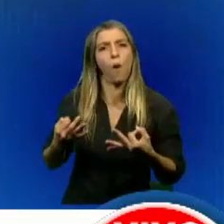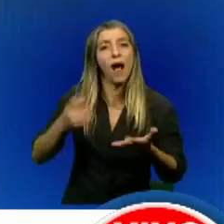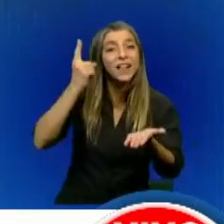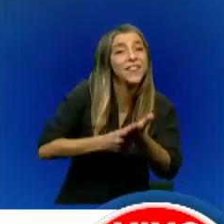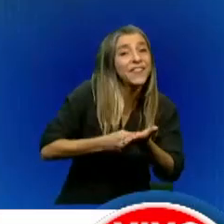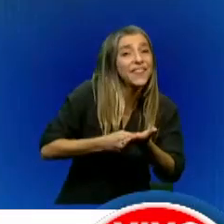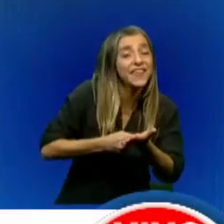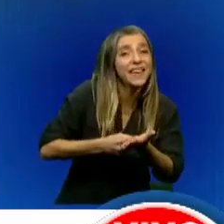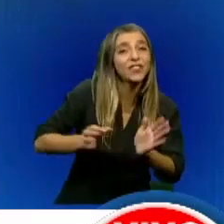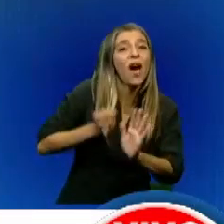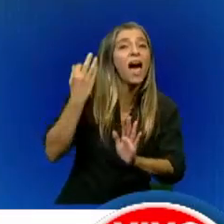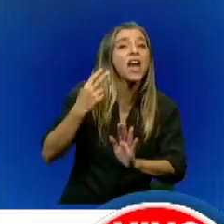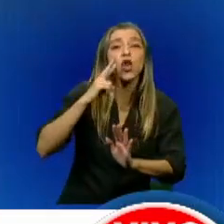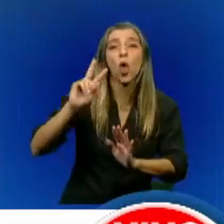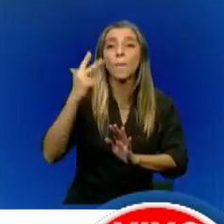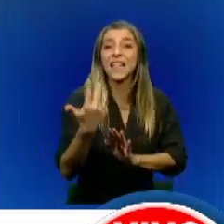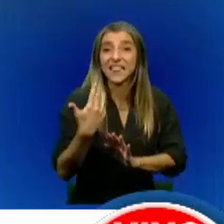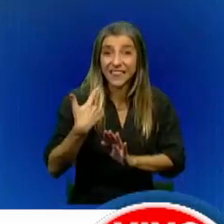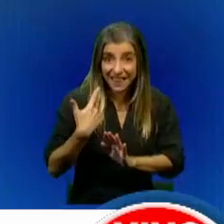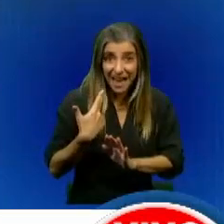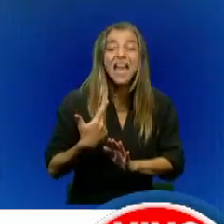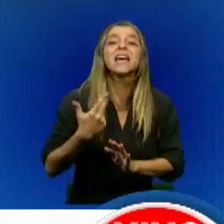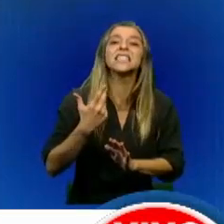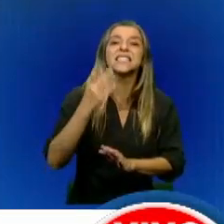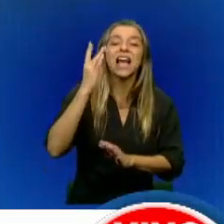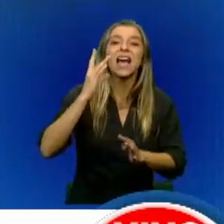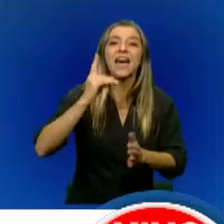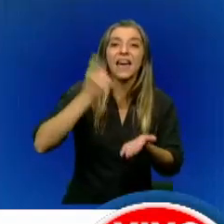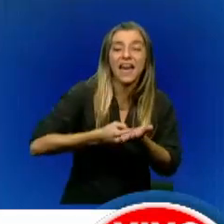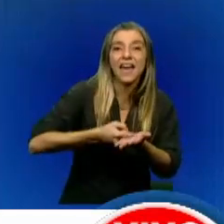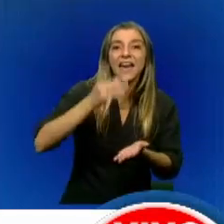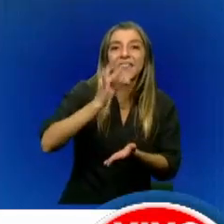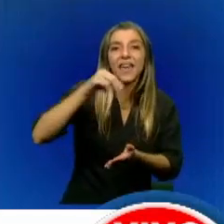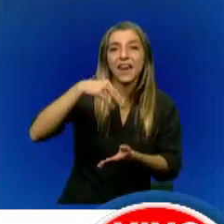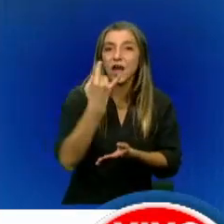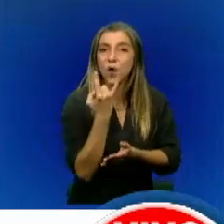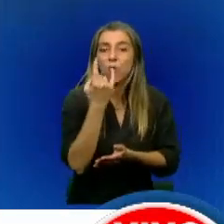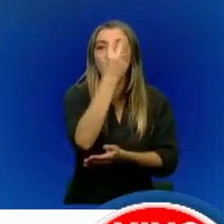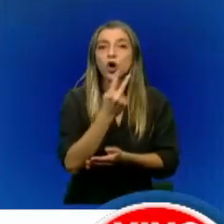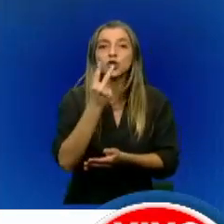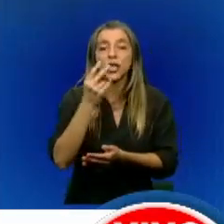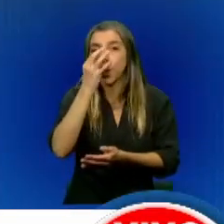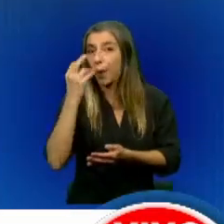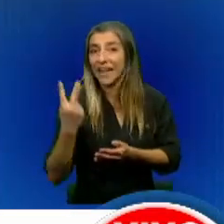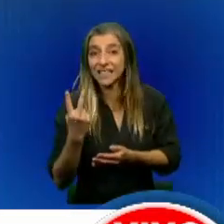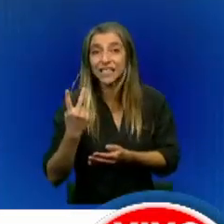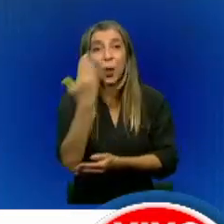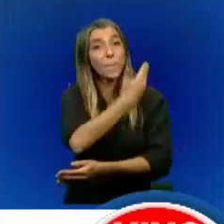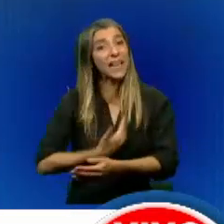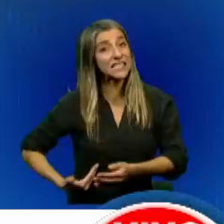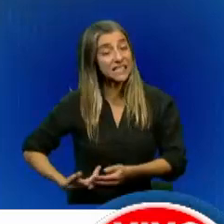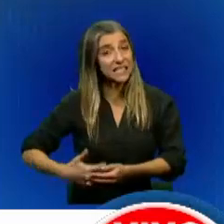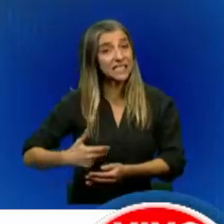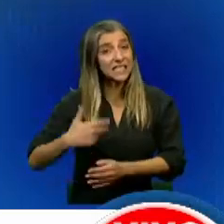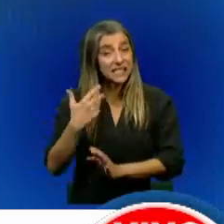año 2003 del expresidente Néstor Kirchner. En ese decreto, el presidente se autolimitó